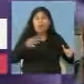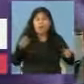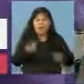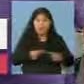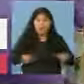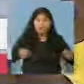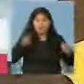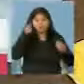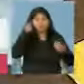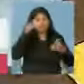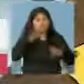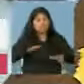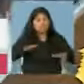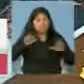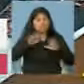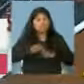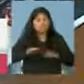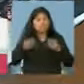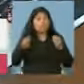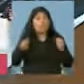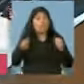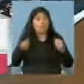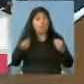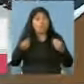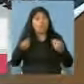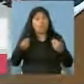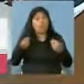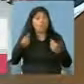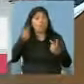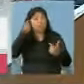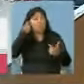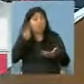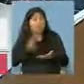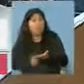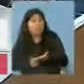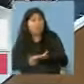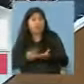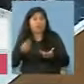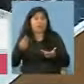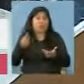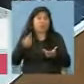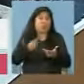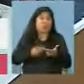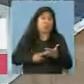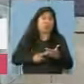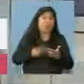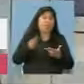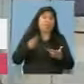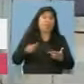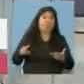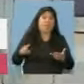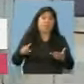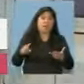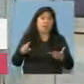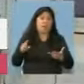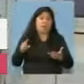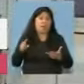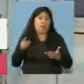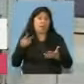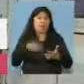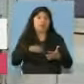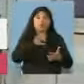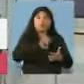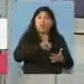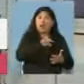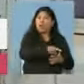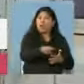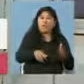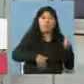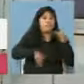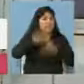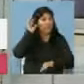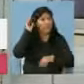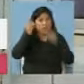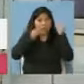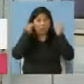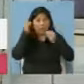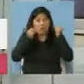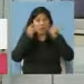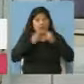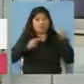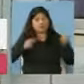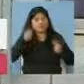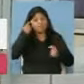sea servicio, íbamos a ver cómo podíamos zafarlo, pero el tema pago de los sueldos era nuestra mayor